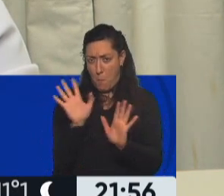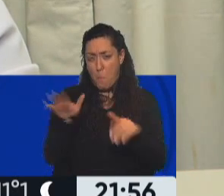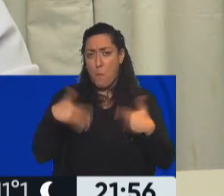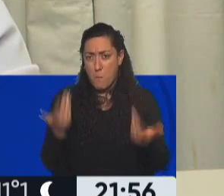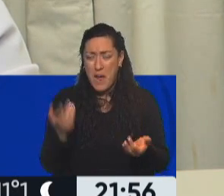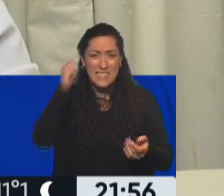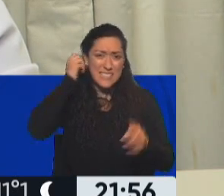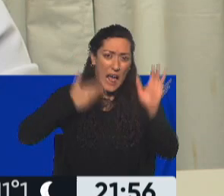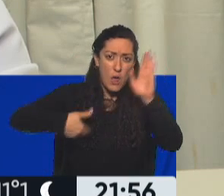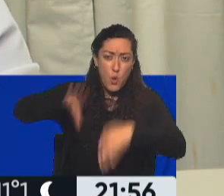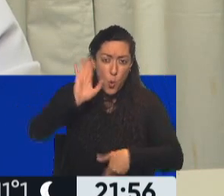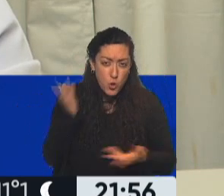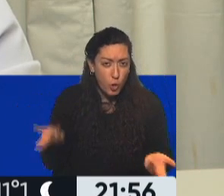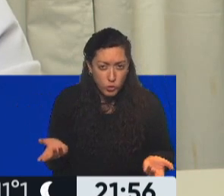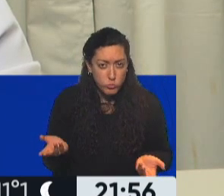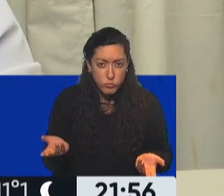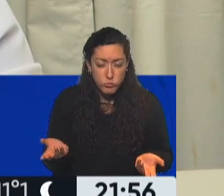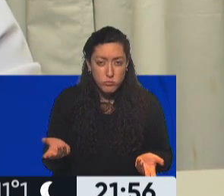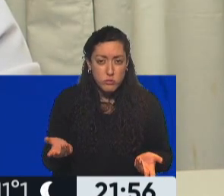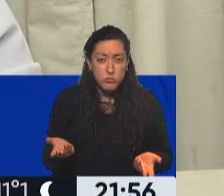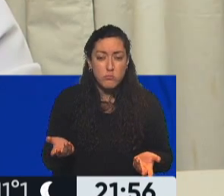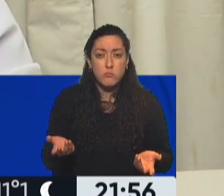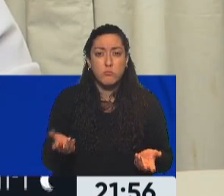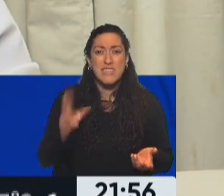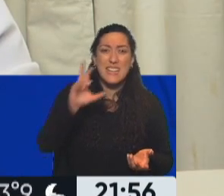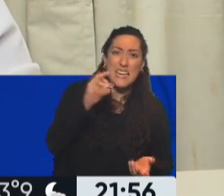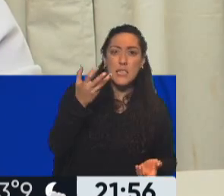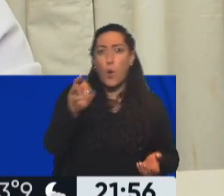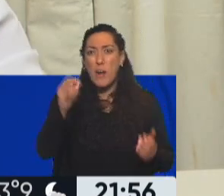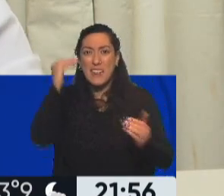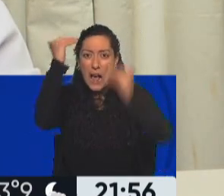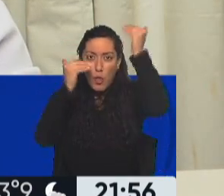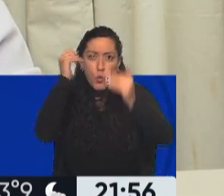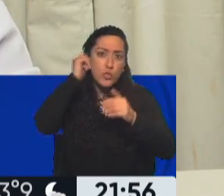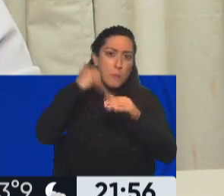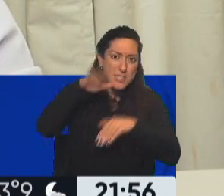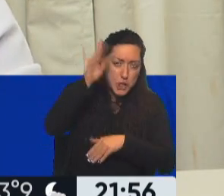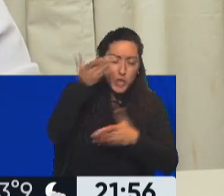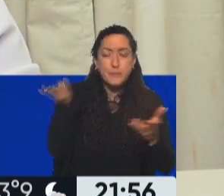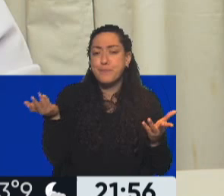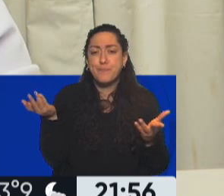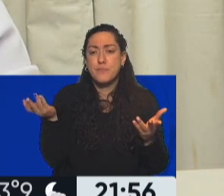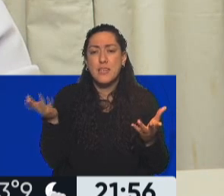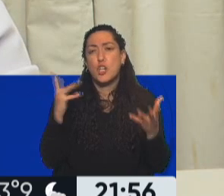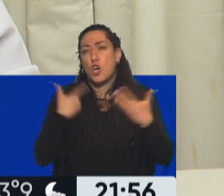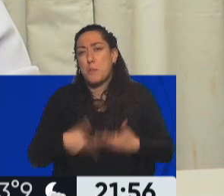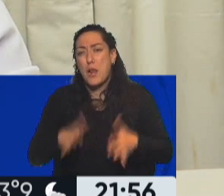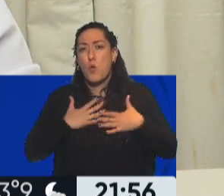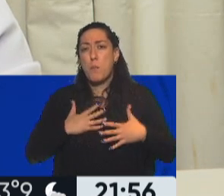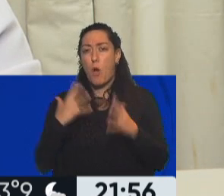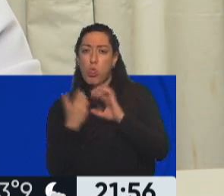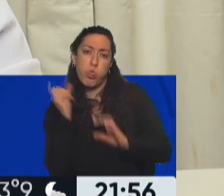mucho más frecuente en el adulto a partir Generalmente 30 40 años cuando ya empieza algún proceso degenerativo normal de la